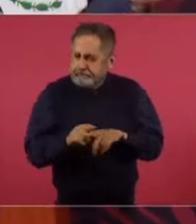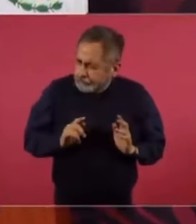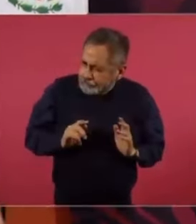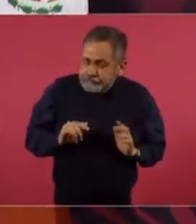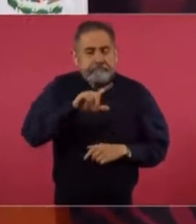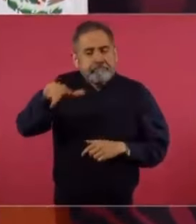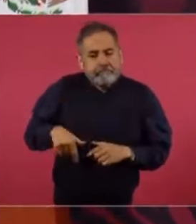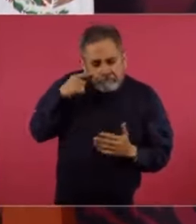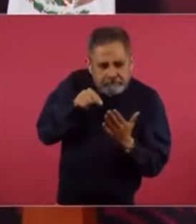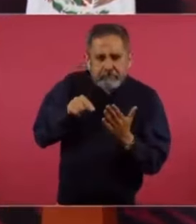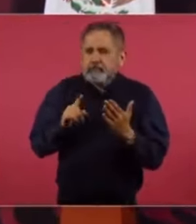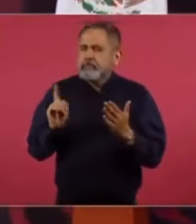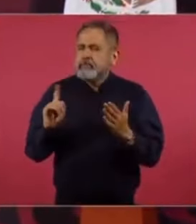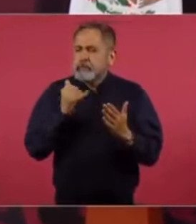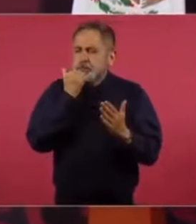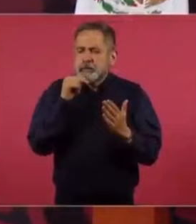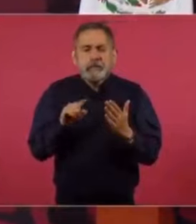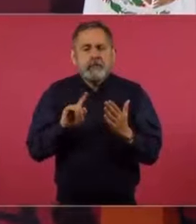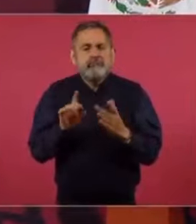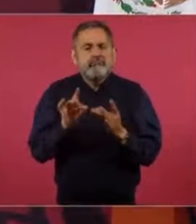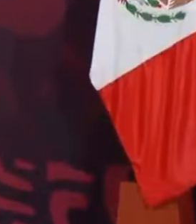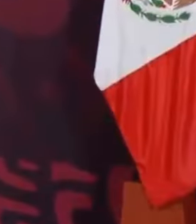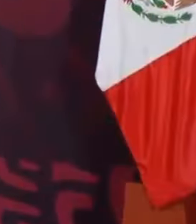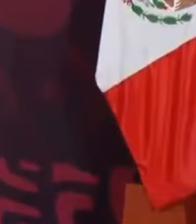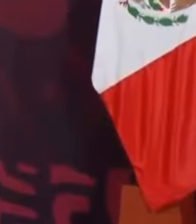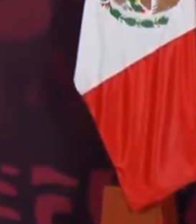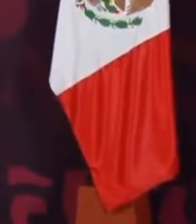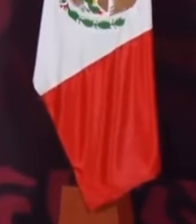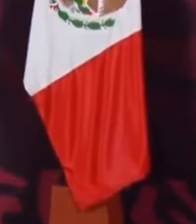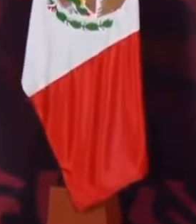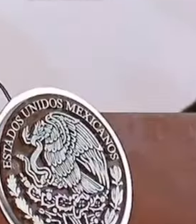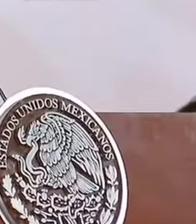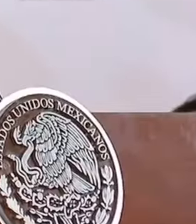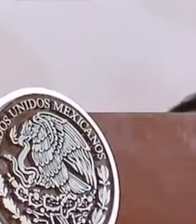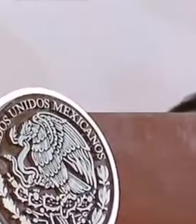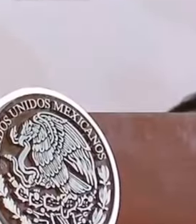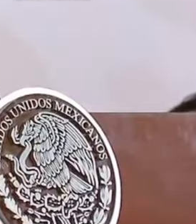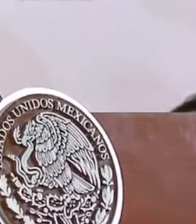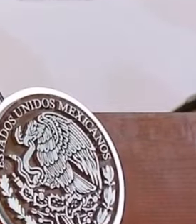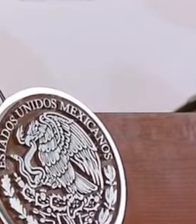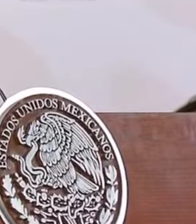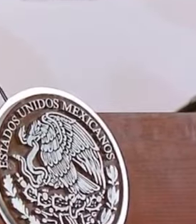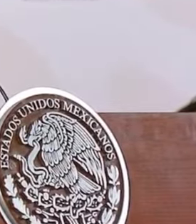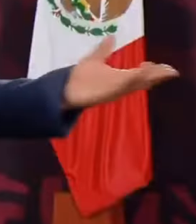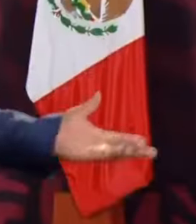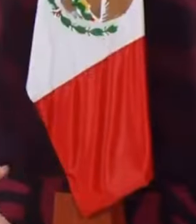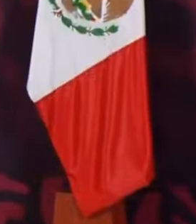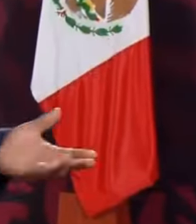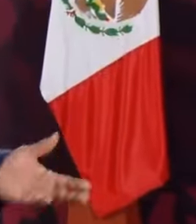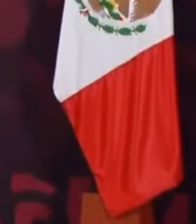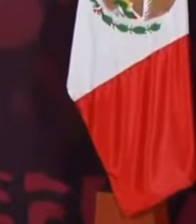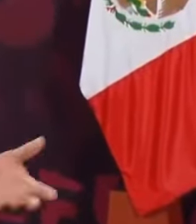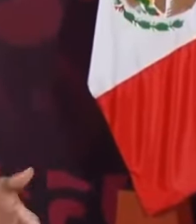Pero luego se menciona de que no salieron de ahí. Y no se